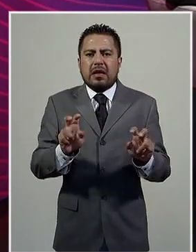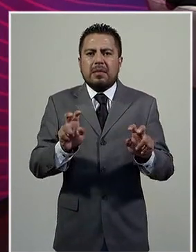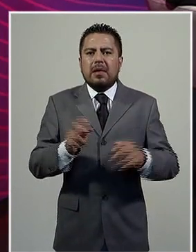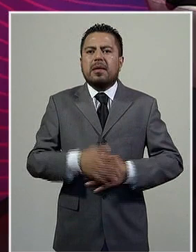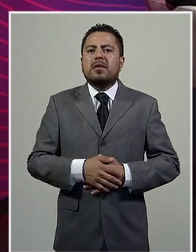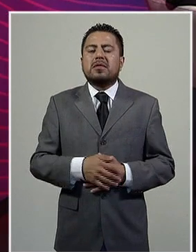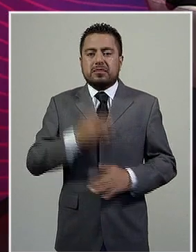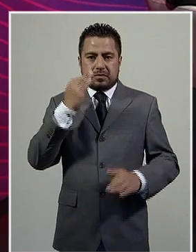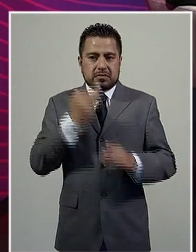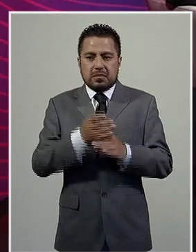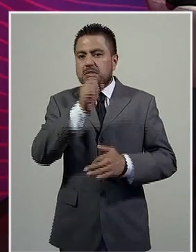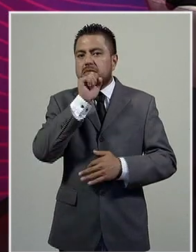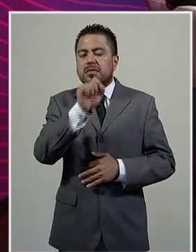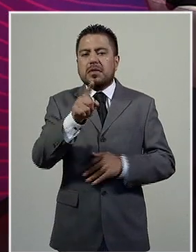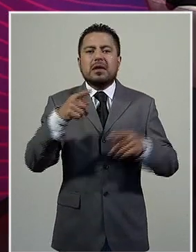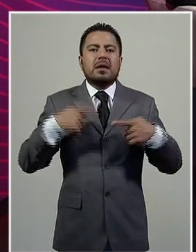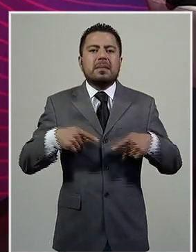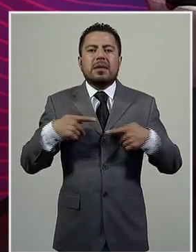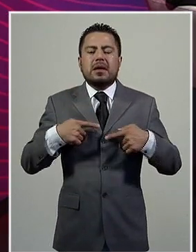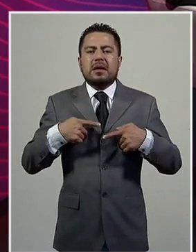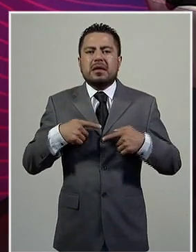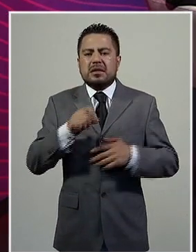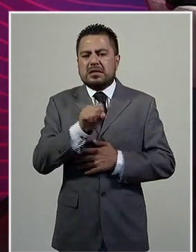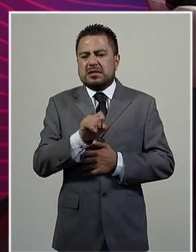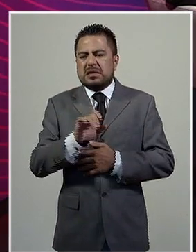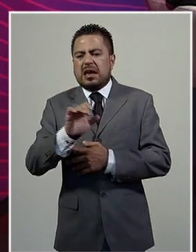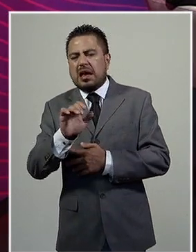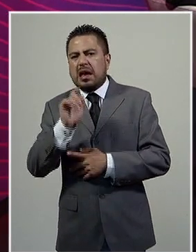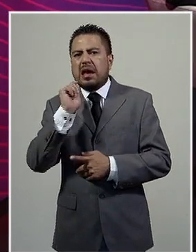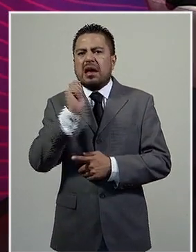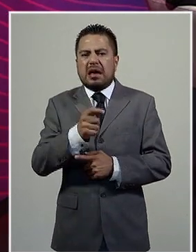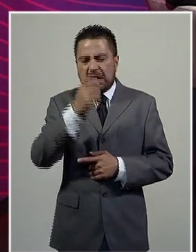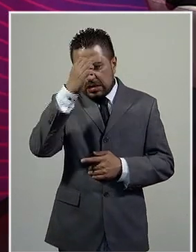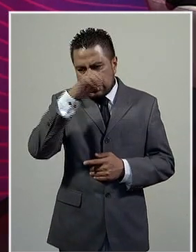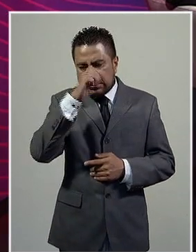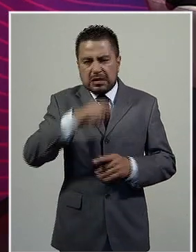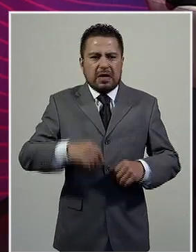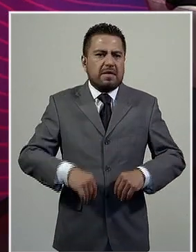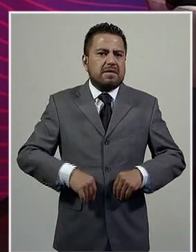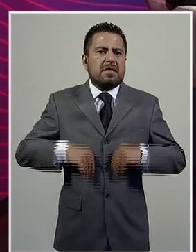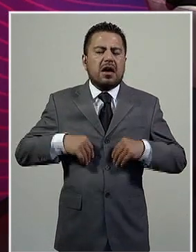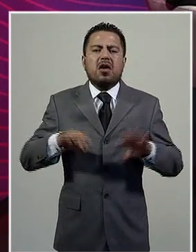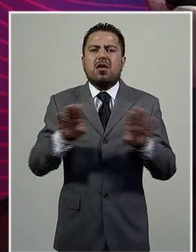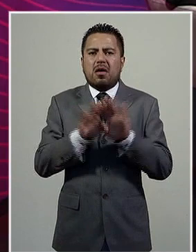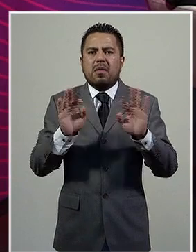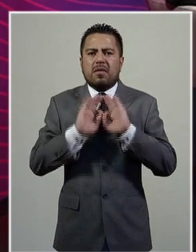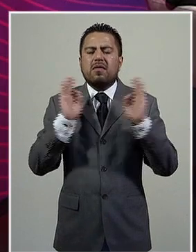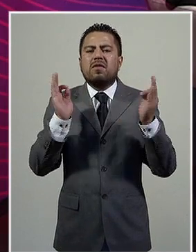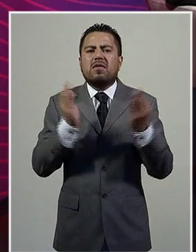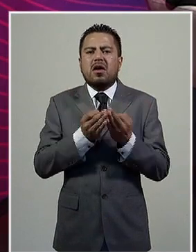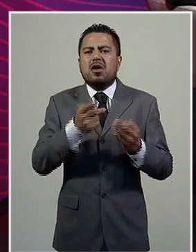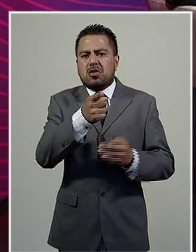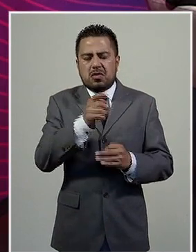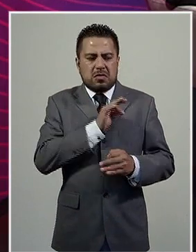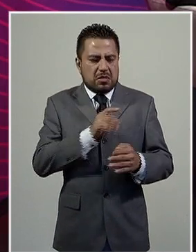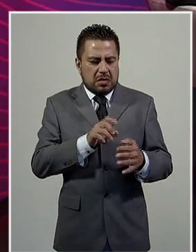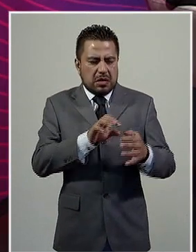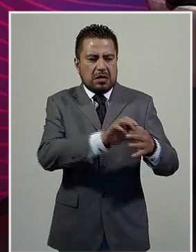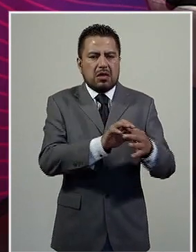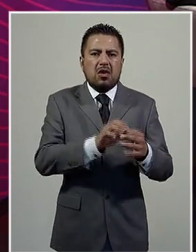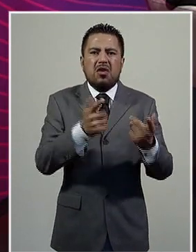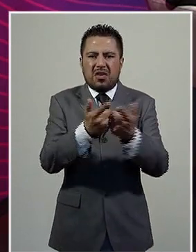Y vamos a también hablar sobre las personas Sikh, su experiencia de vida, la manera en la que tú que perteneces a